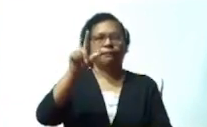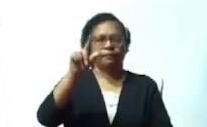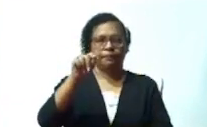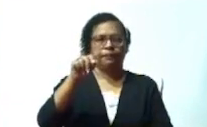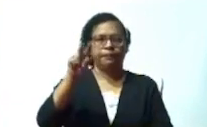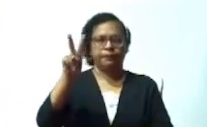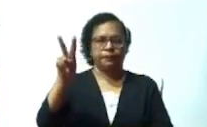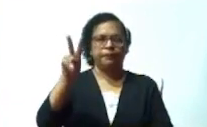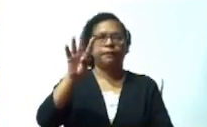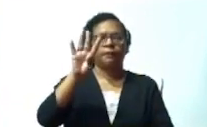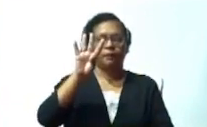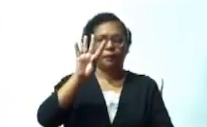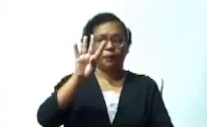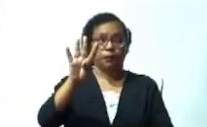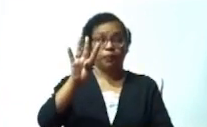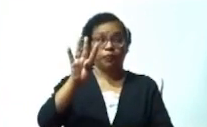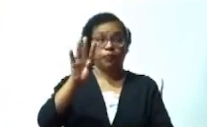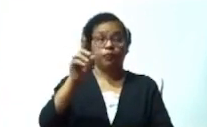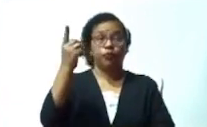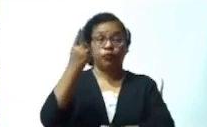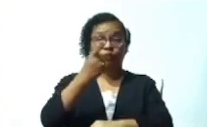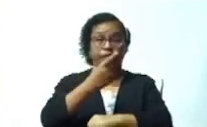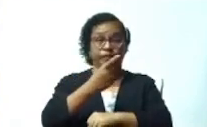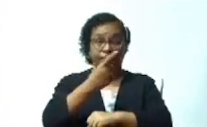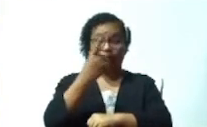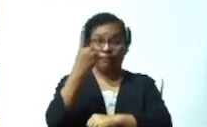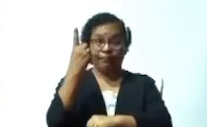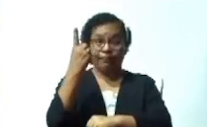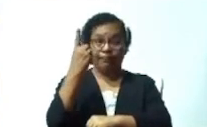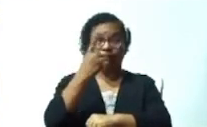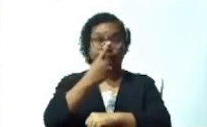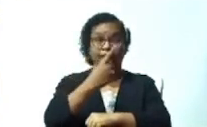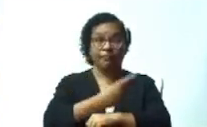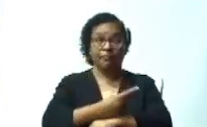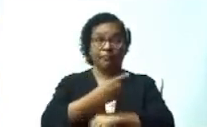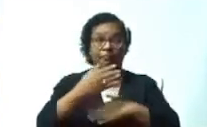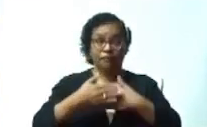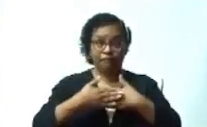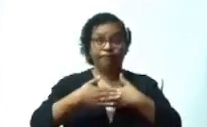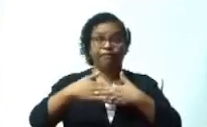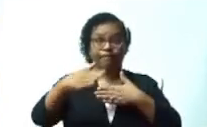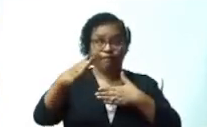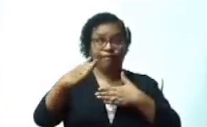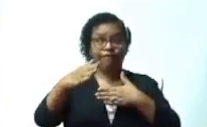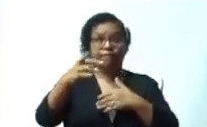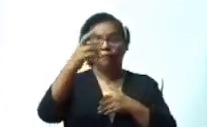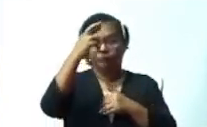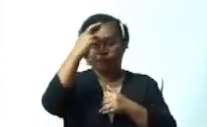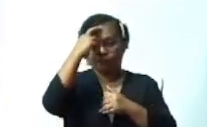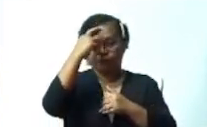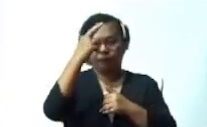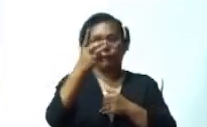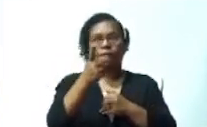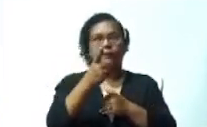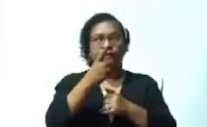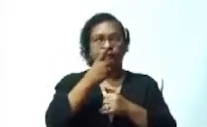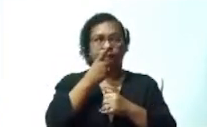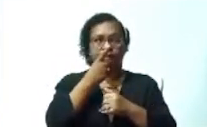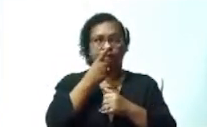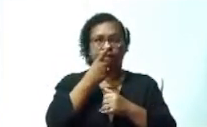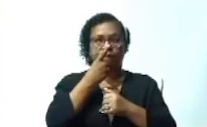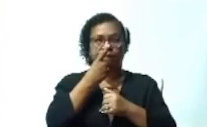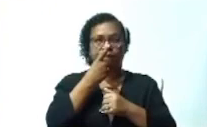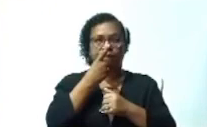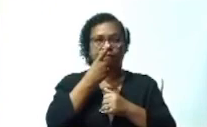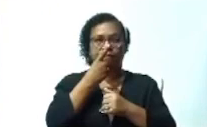2024, un día después de que la República Dominicana, casi en pleno,